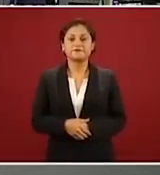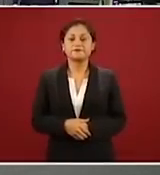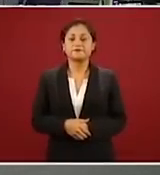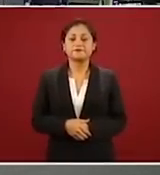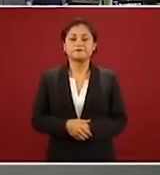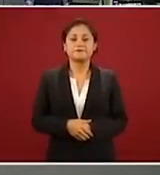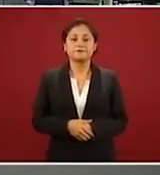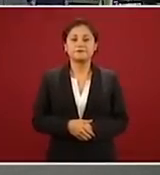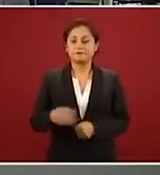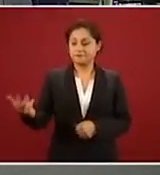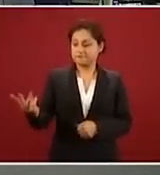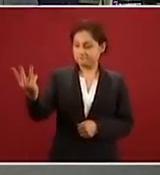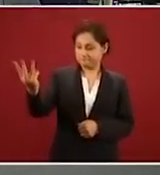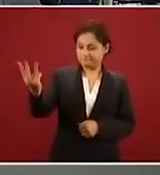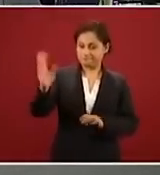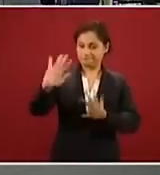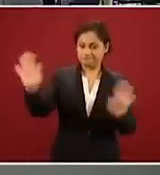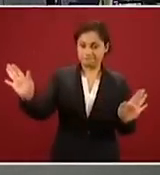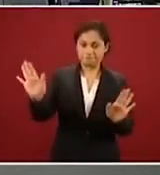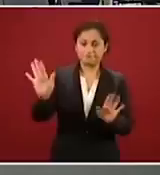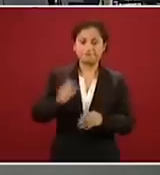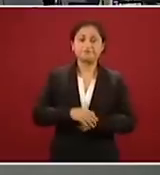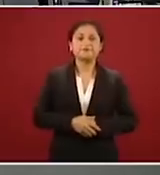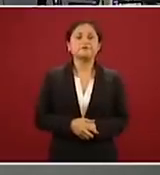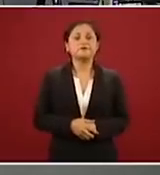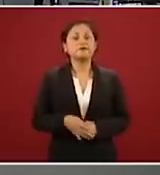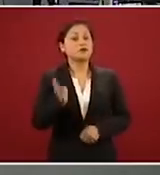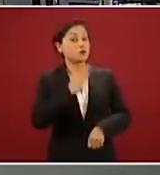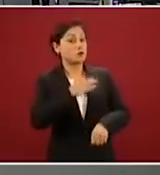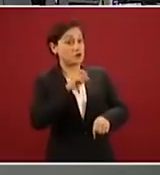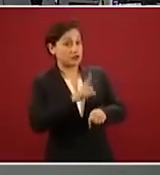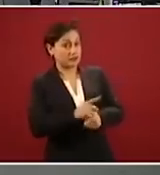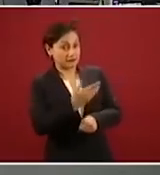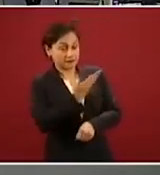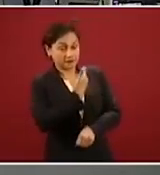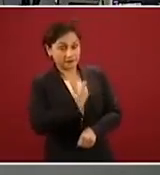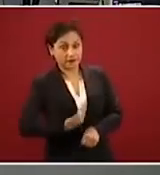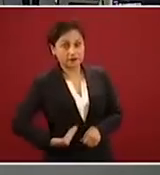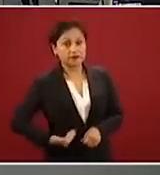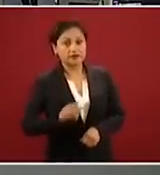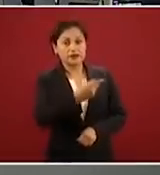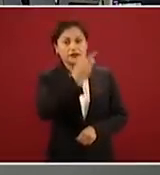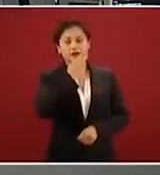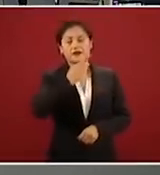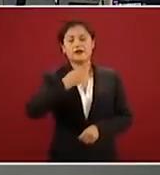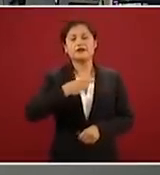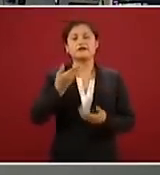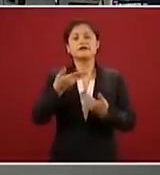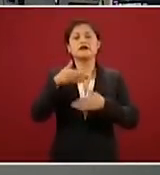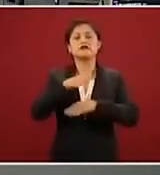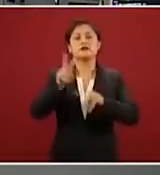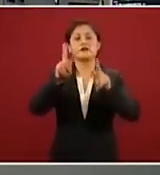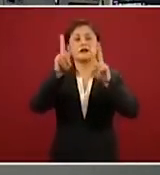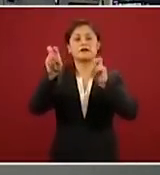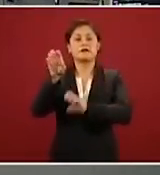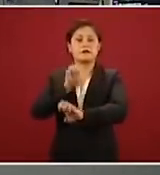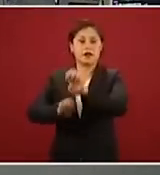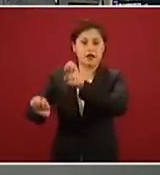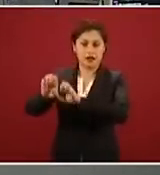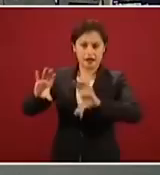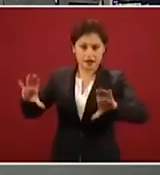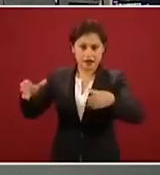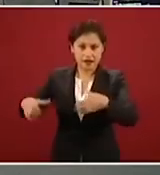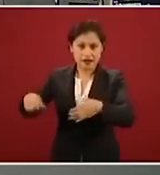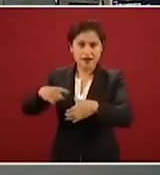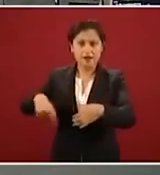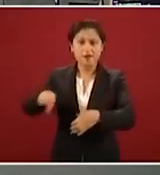Los tres, ya. Oye. Buen día, presidente. Ya que hablaba del tema del sector empresarial, y bueno, ya el compañero hablaba de